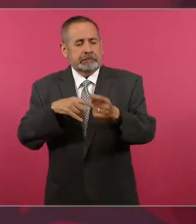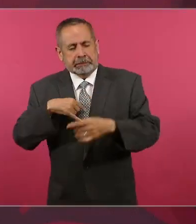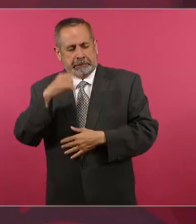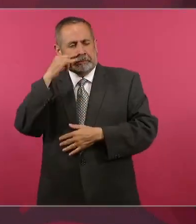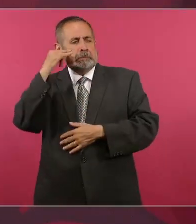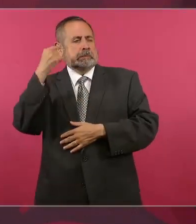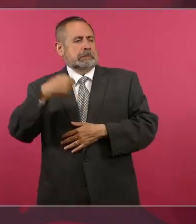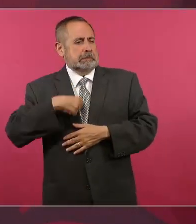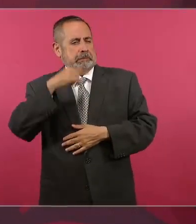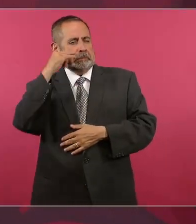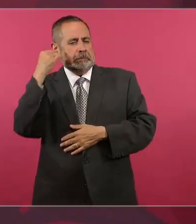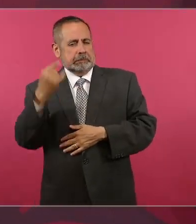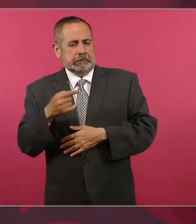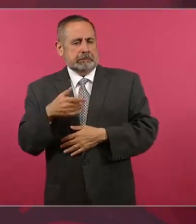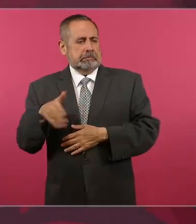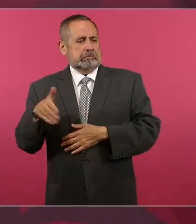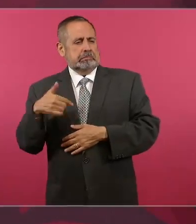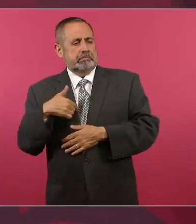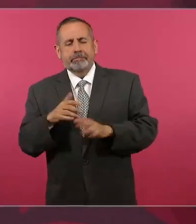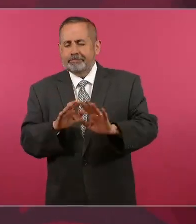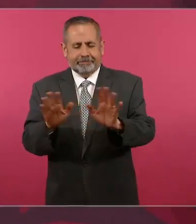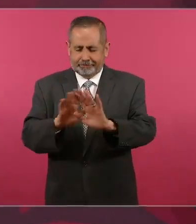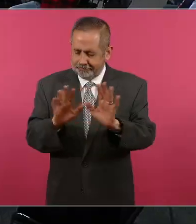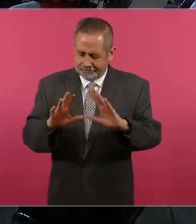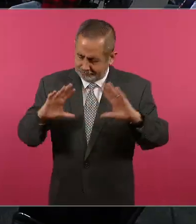discriminado, excluido.